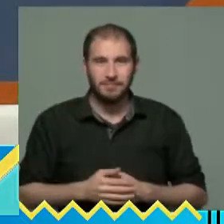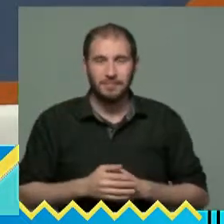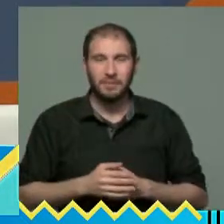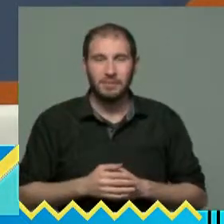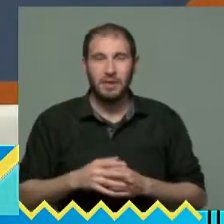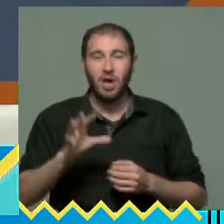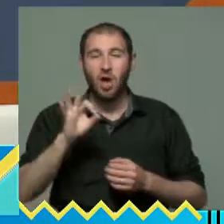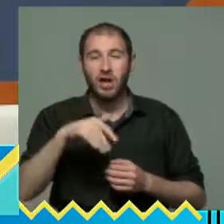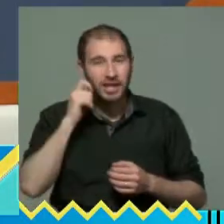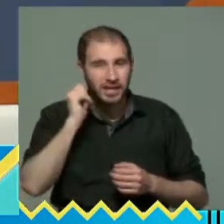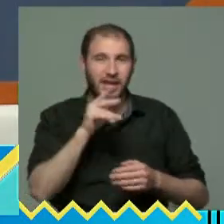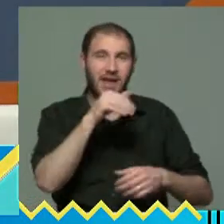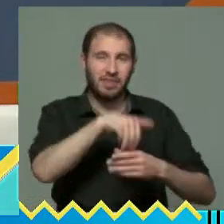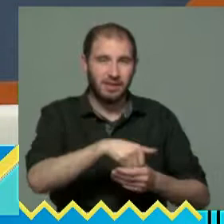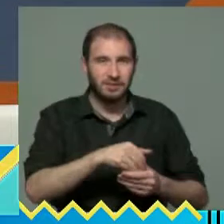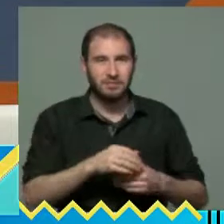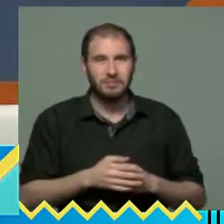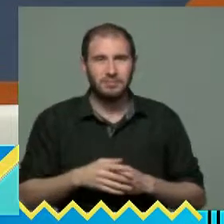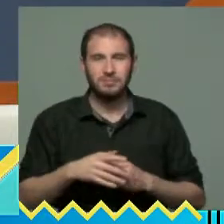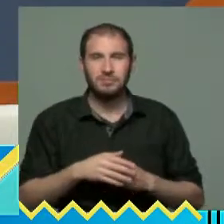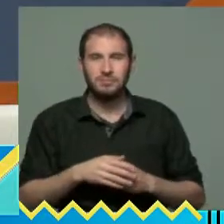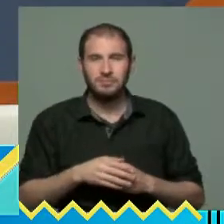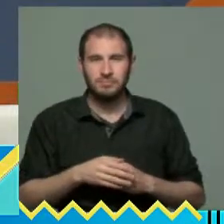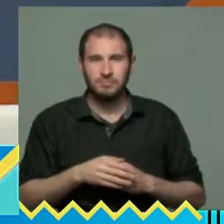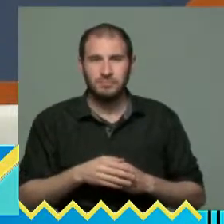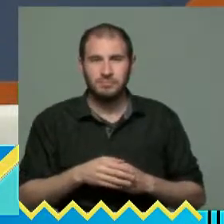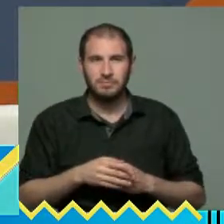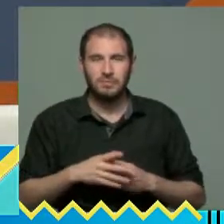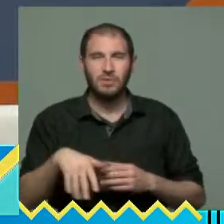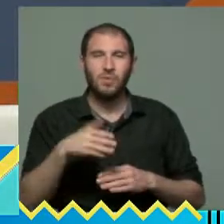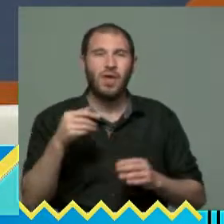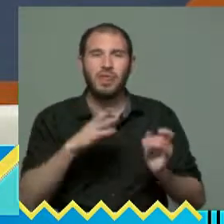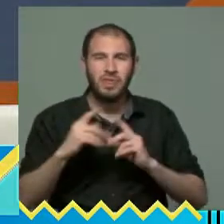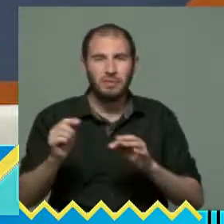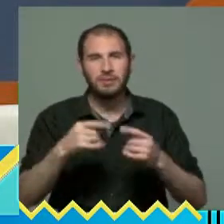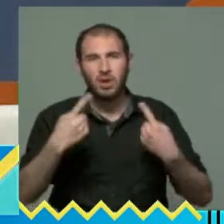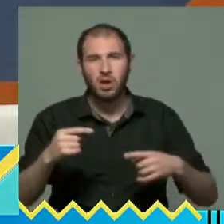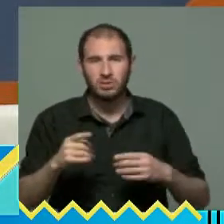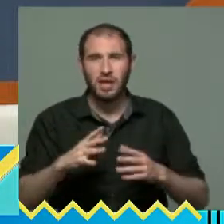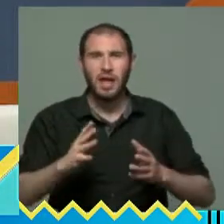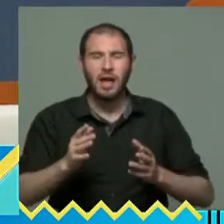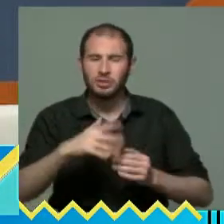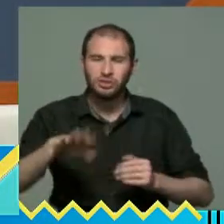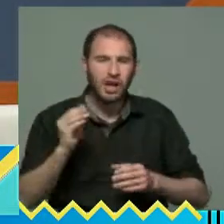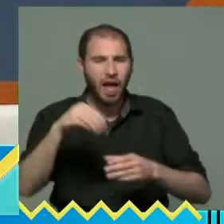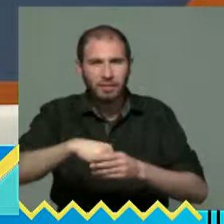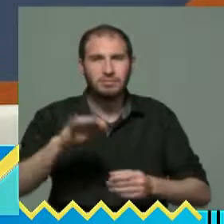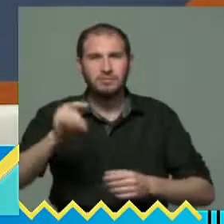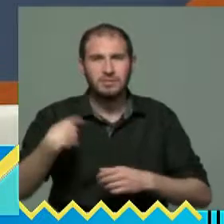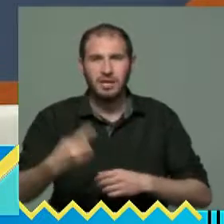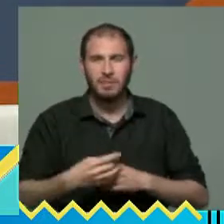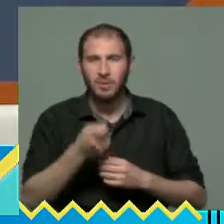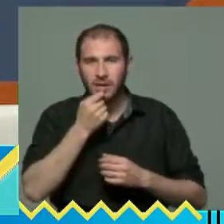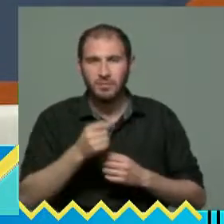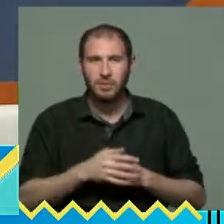viniendo de una ONG con presencia en debates y en situaciones con mucho impacto social. O sea, el tema de